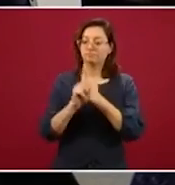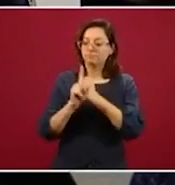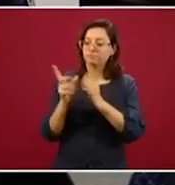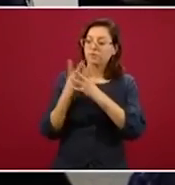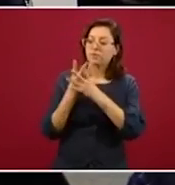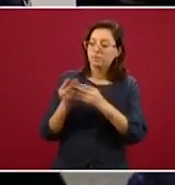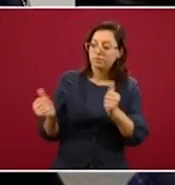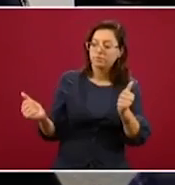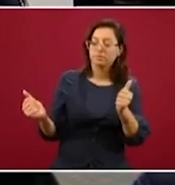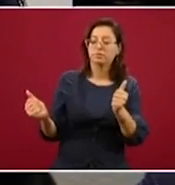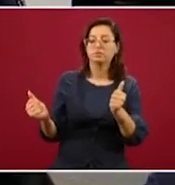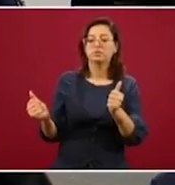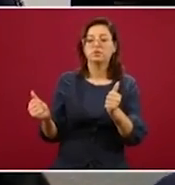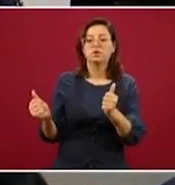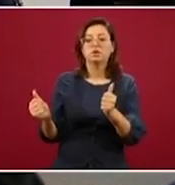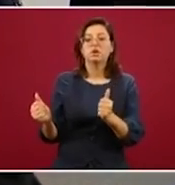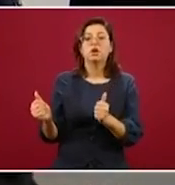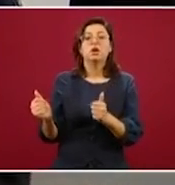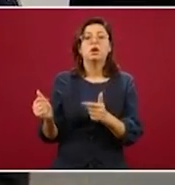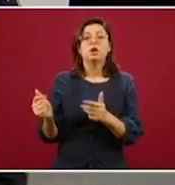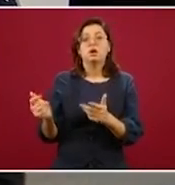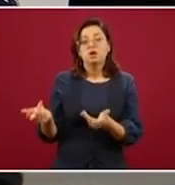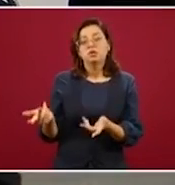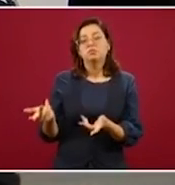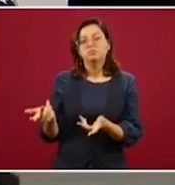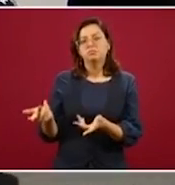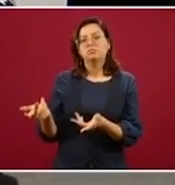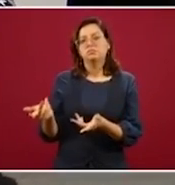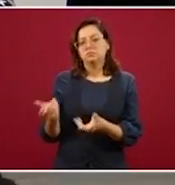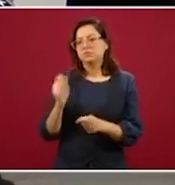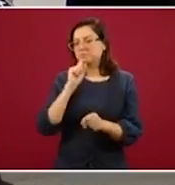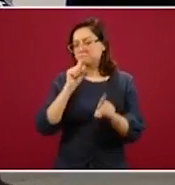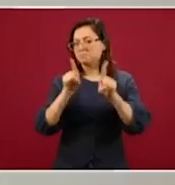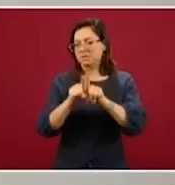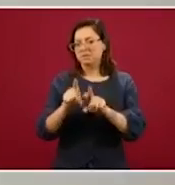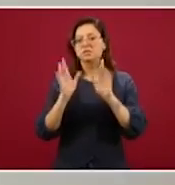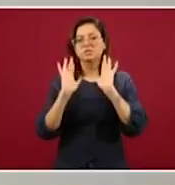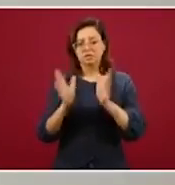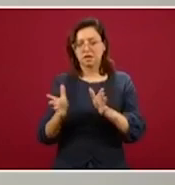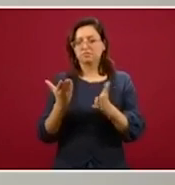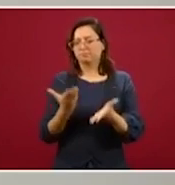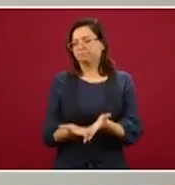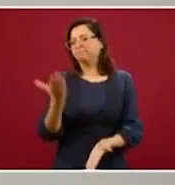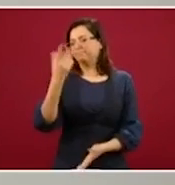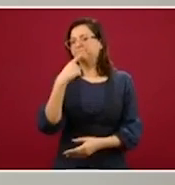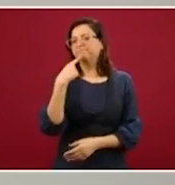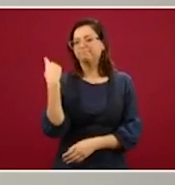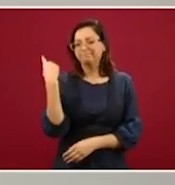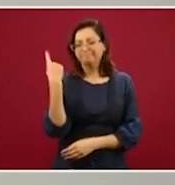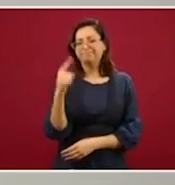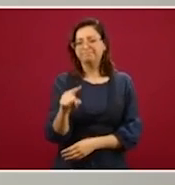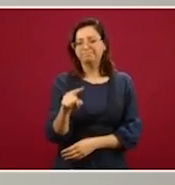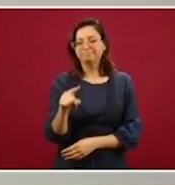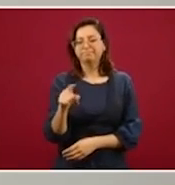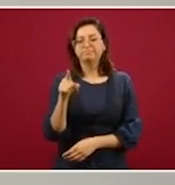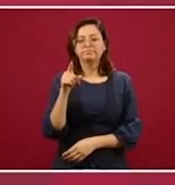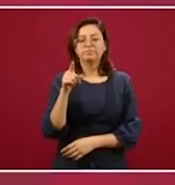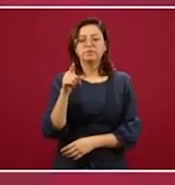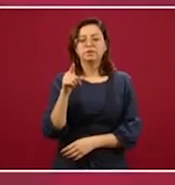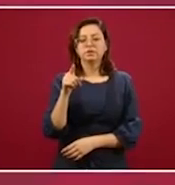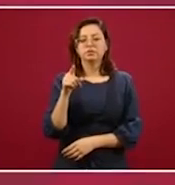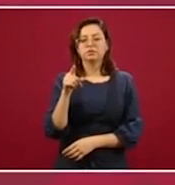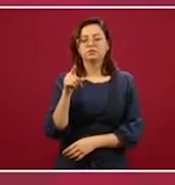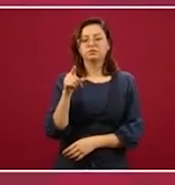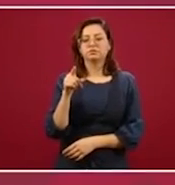asunto y si existe un procedimiento legal que inició la Secretaría